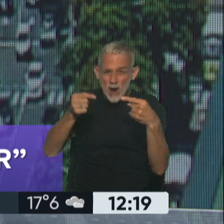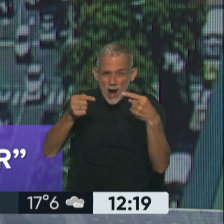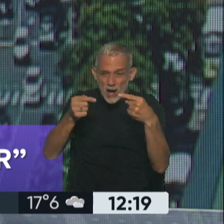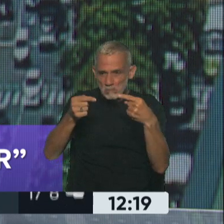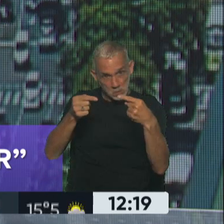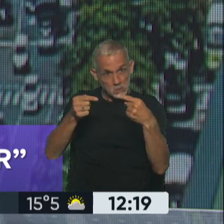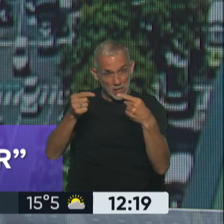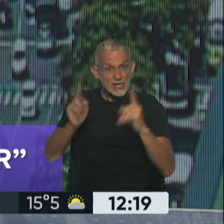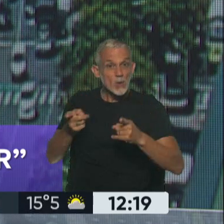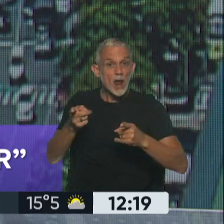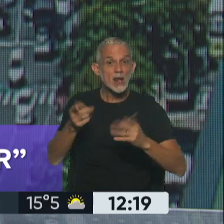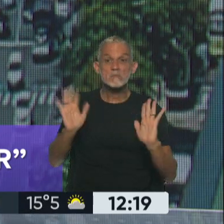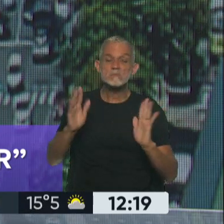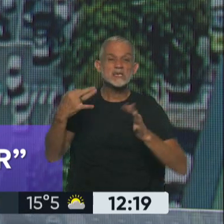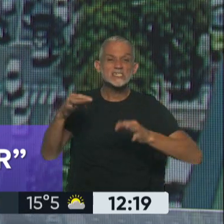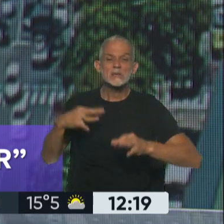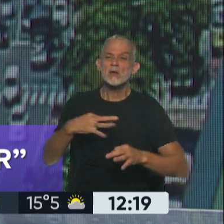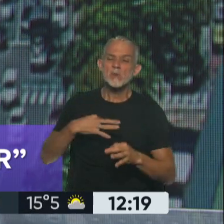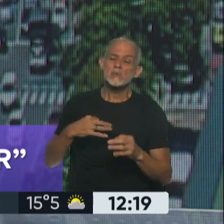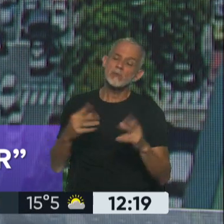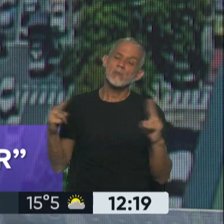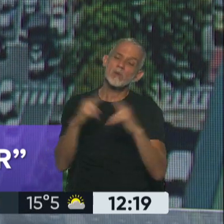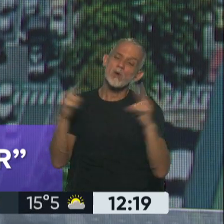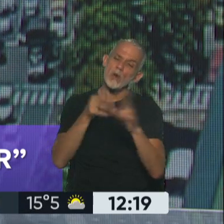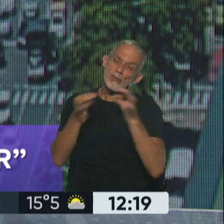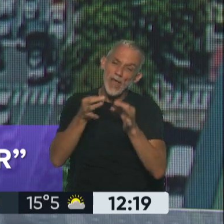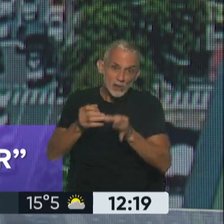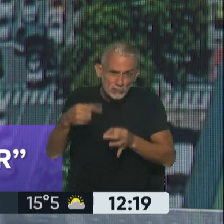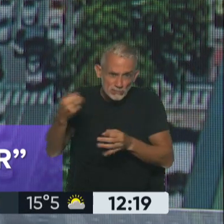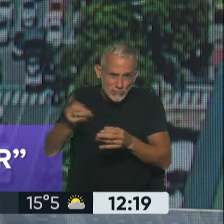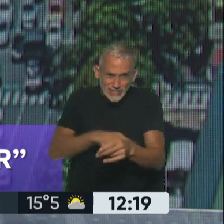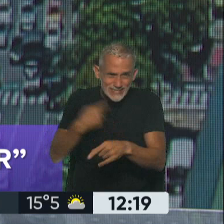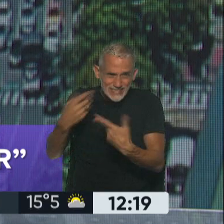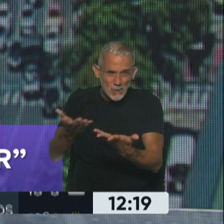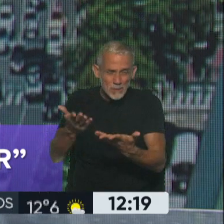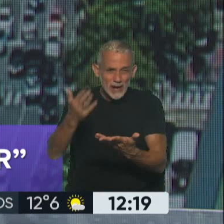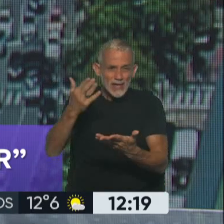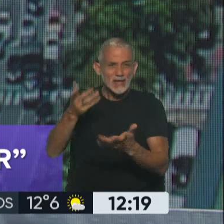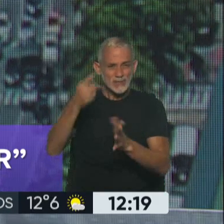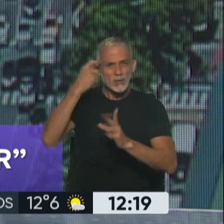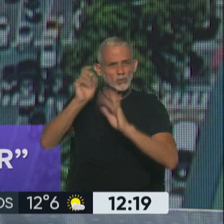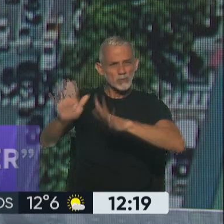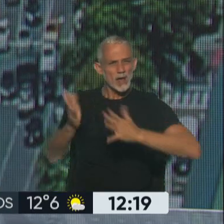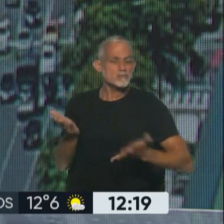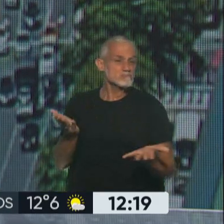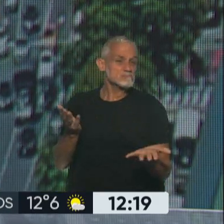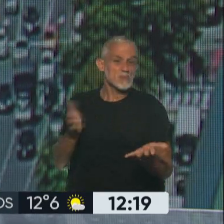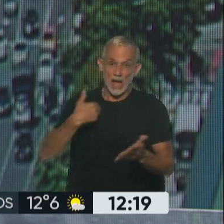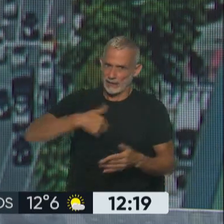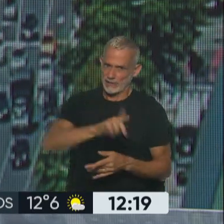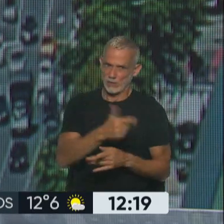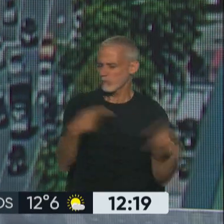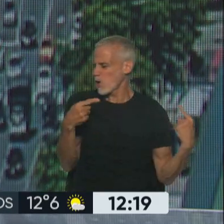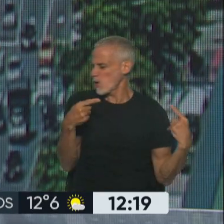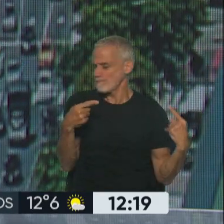Argentina, hay una cultura cívica del encuentro, del diálogo, de ponernos de acuerdo en algunas cosas que Argentina no la tiene